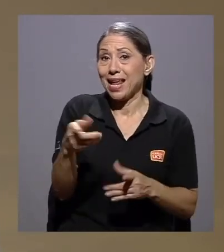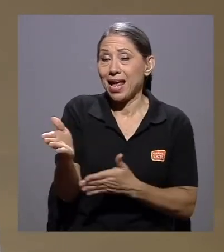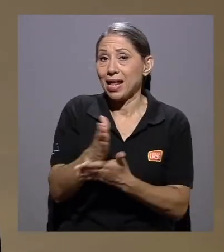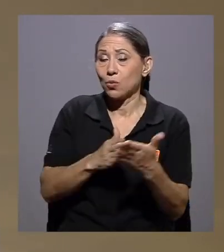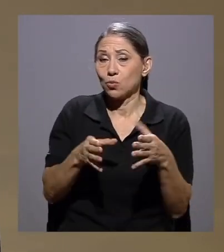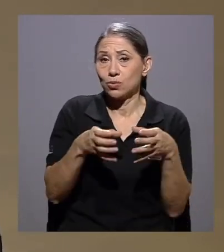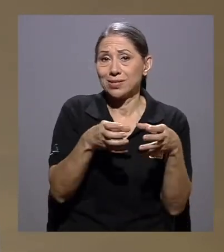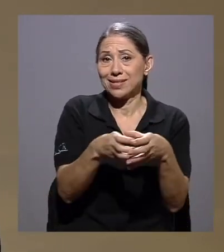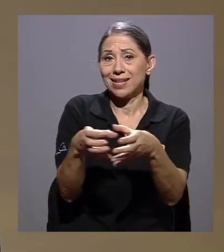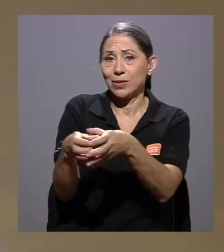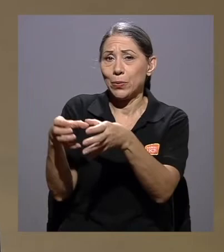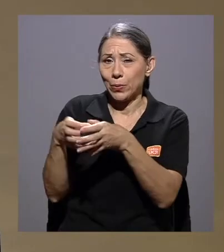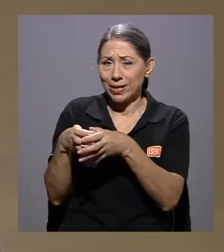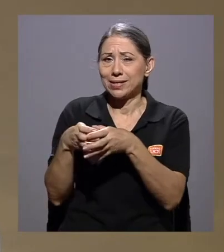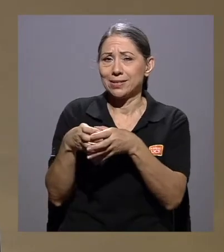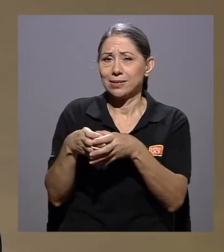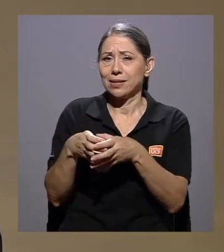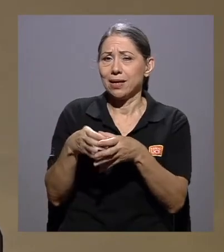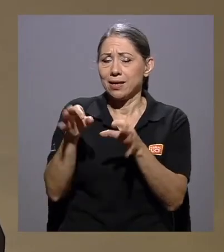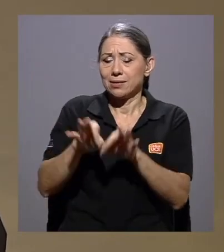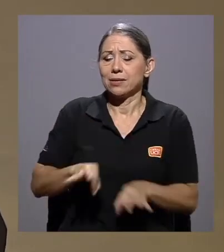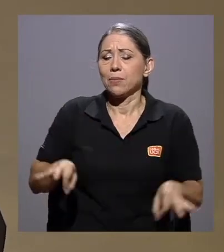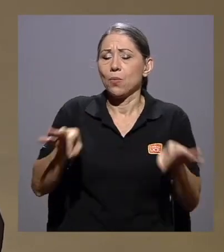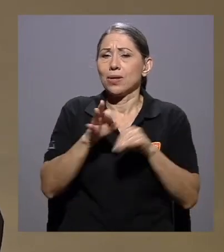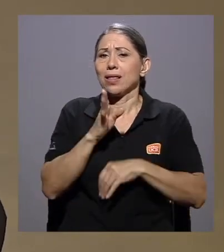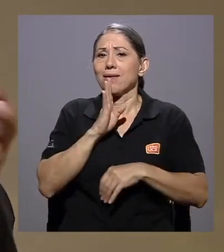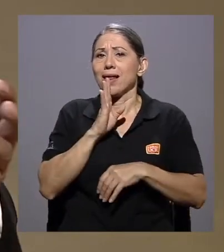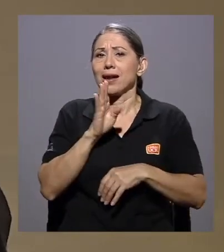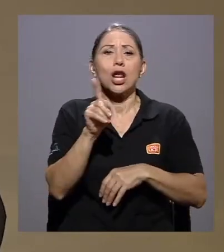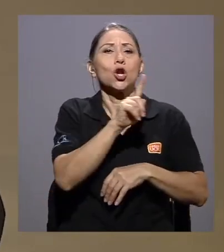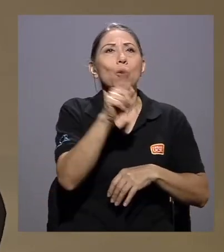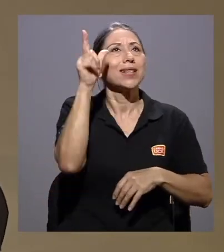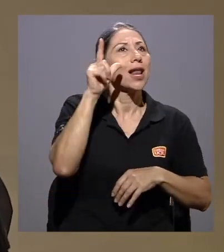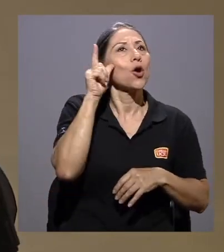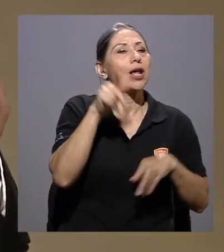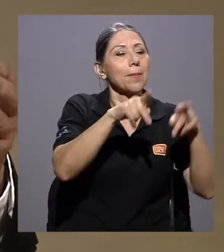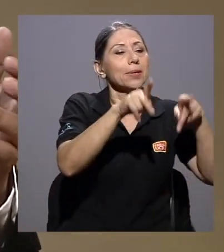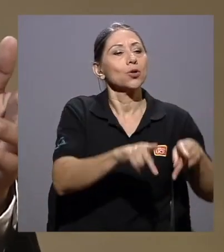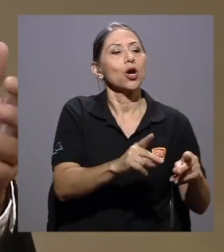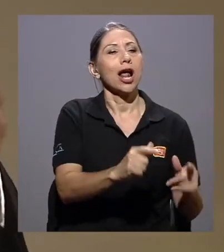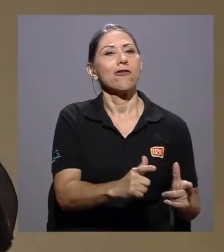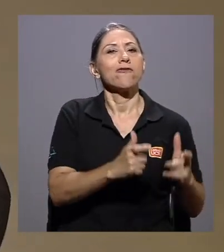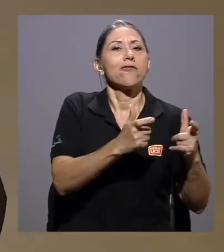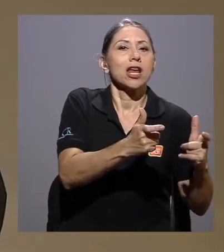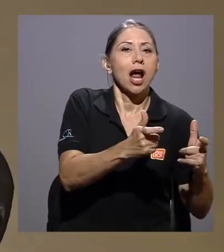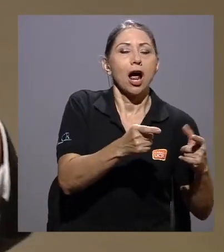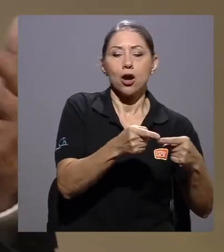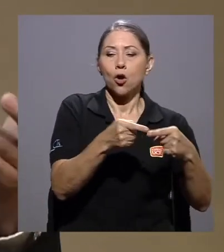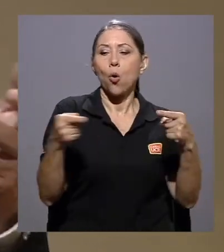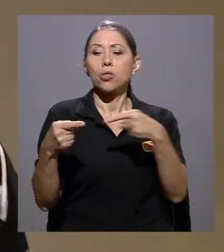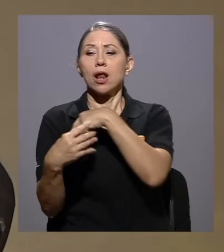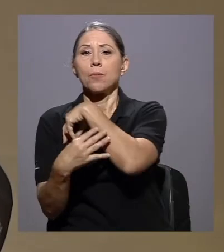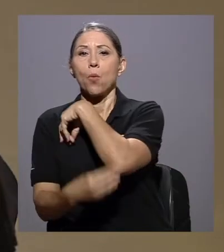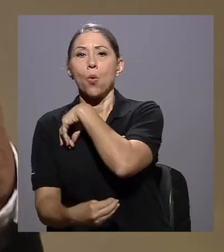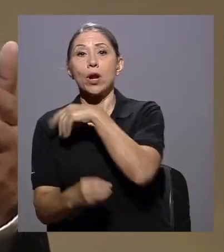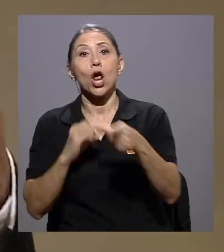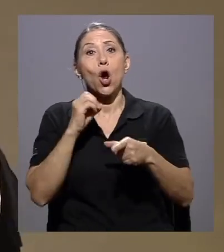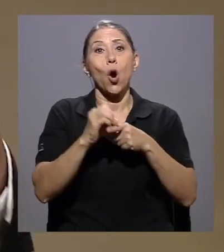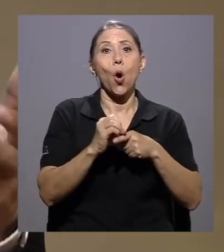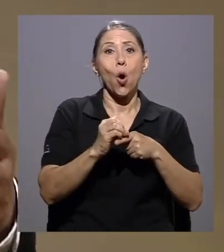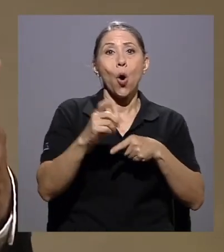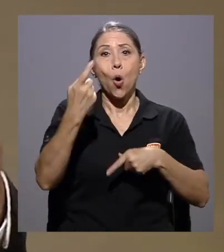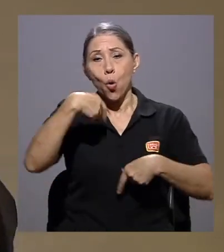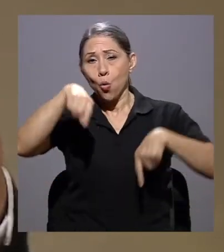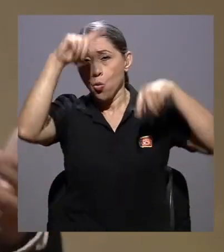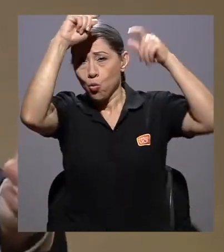irla como mediando. No es la lógica del rico contra el pobre o un Robin Hood viendo a ver si trae al rey,